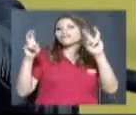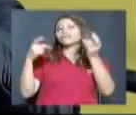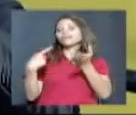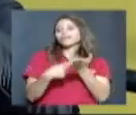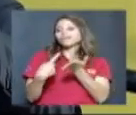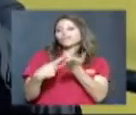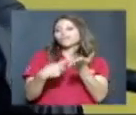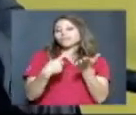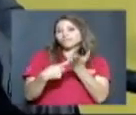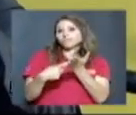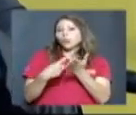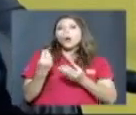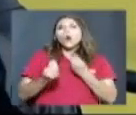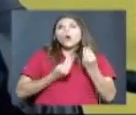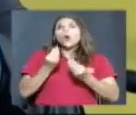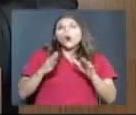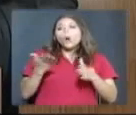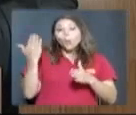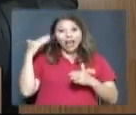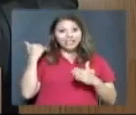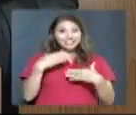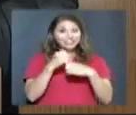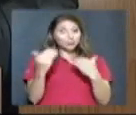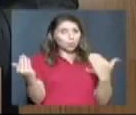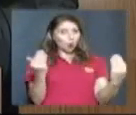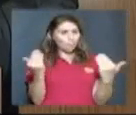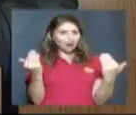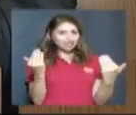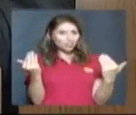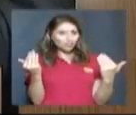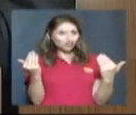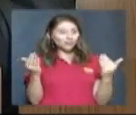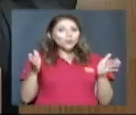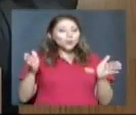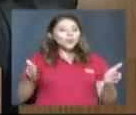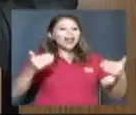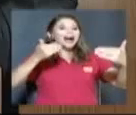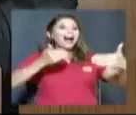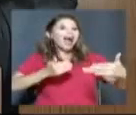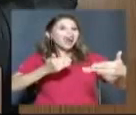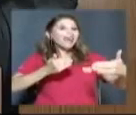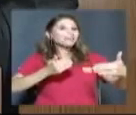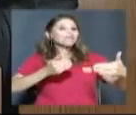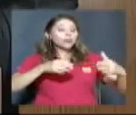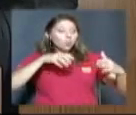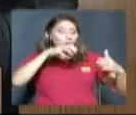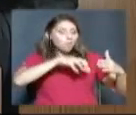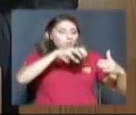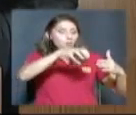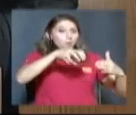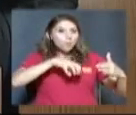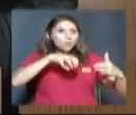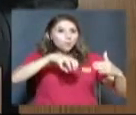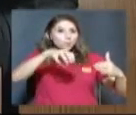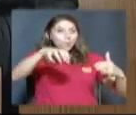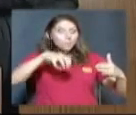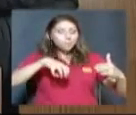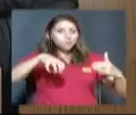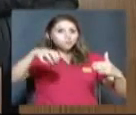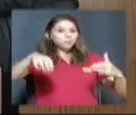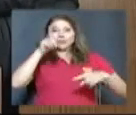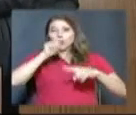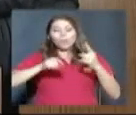en el que habíamos hablado de cajas en un principio no podría tener esa gran cantidad de personas porque sería como un salón lleno de gente gritando de alguna manera, ¿no?